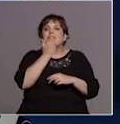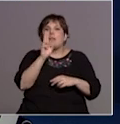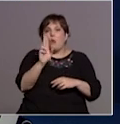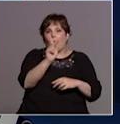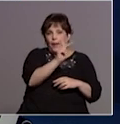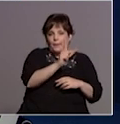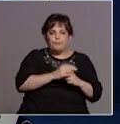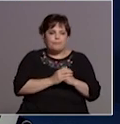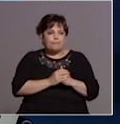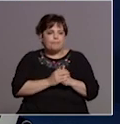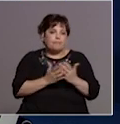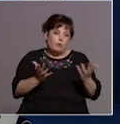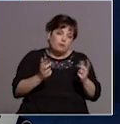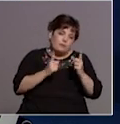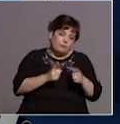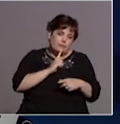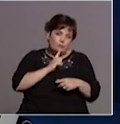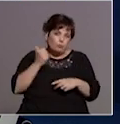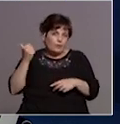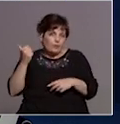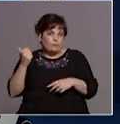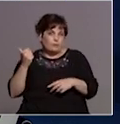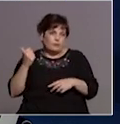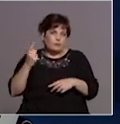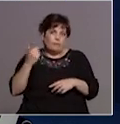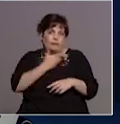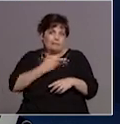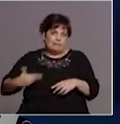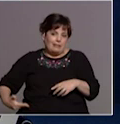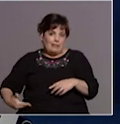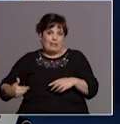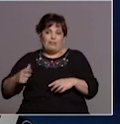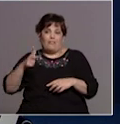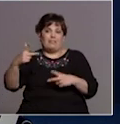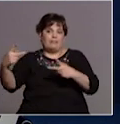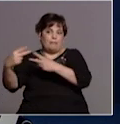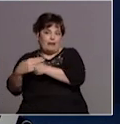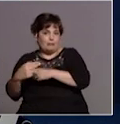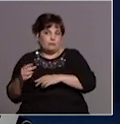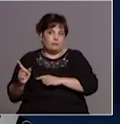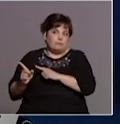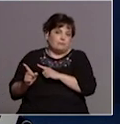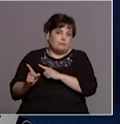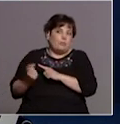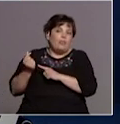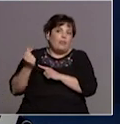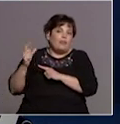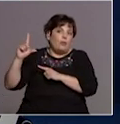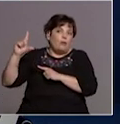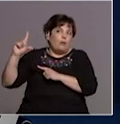tiene como bueno también el de eeuu porque el presidente tiene un plazo de vencimiento en el momento en que el dinero se